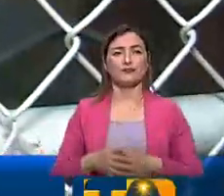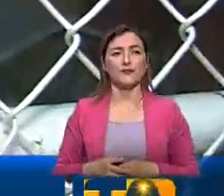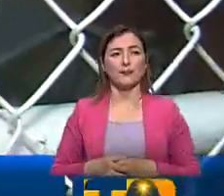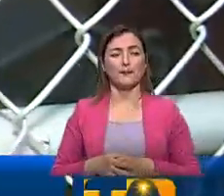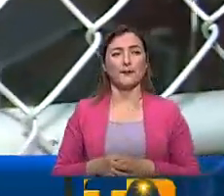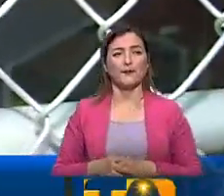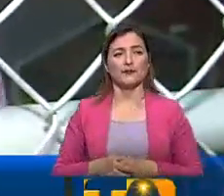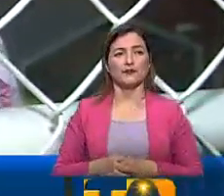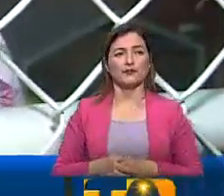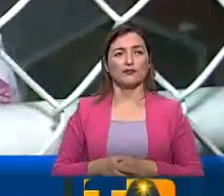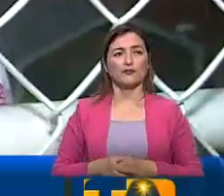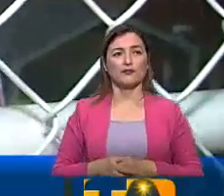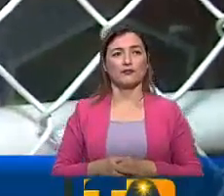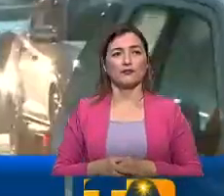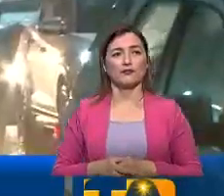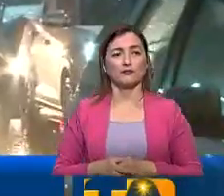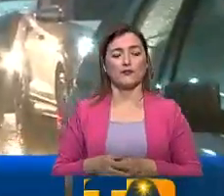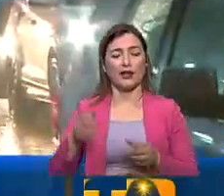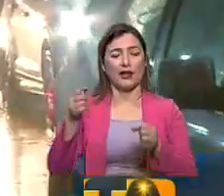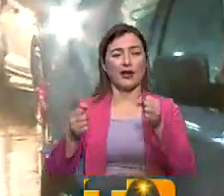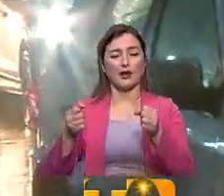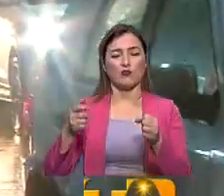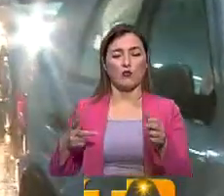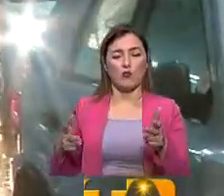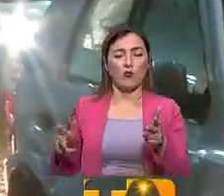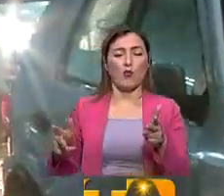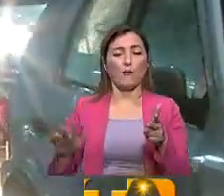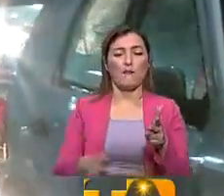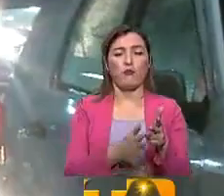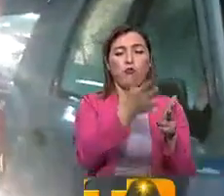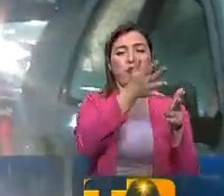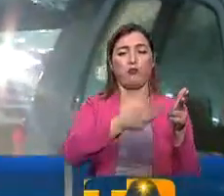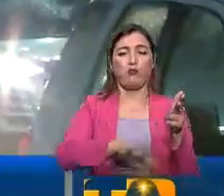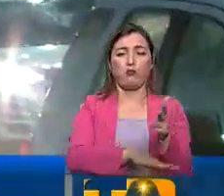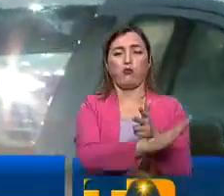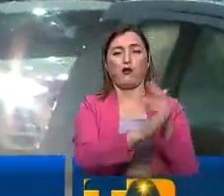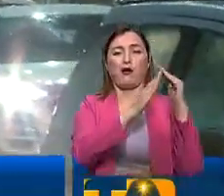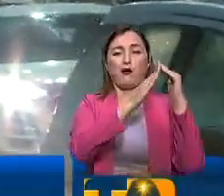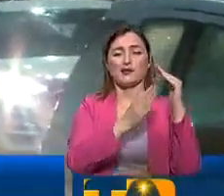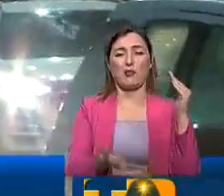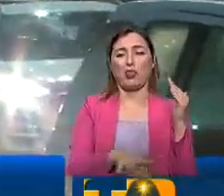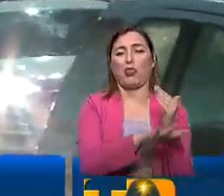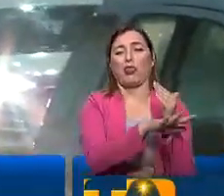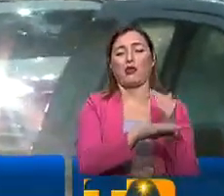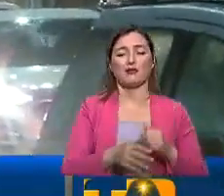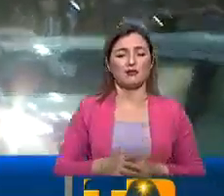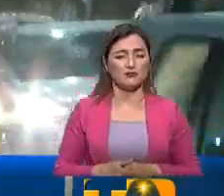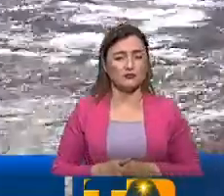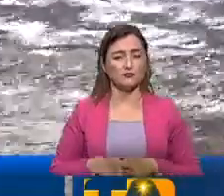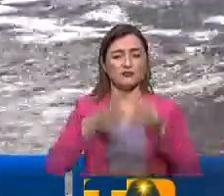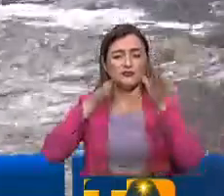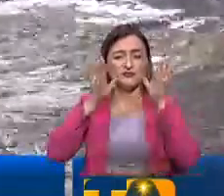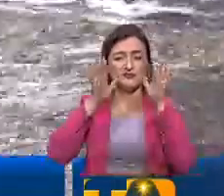A lo que los carros pasan, la ola se mete. Diciembre es el inicio de la época lluviosa y es frecuente que varios sectores del puerto principal